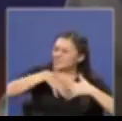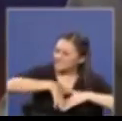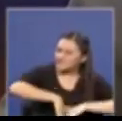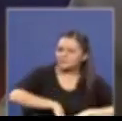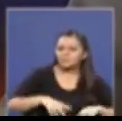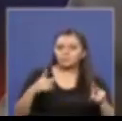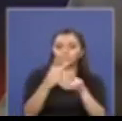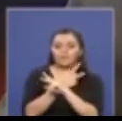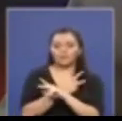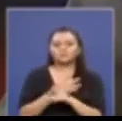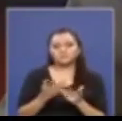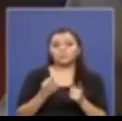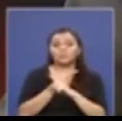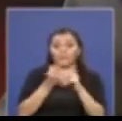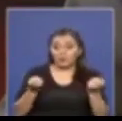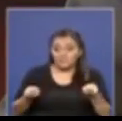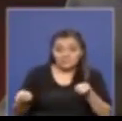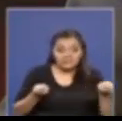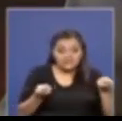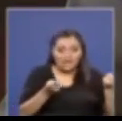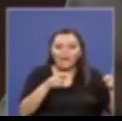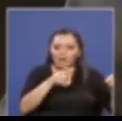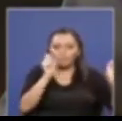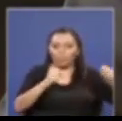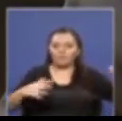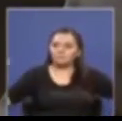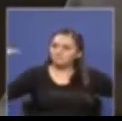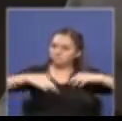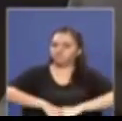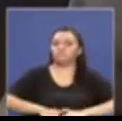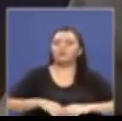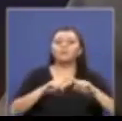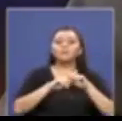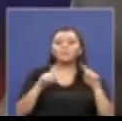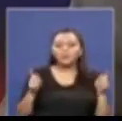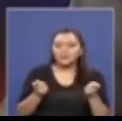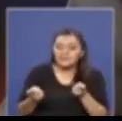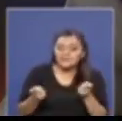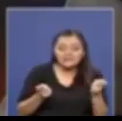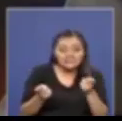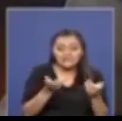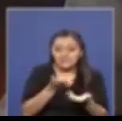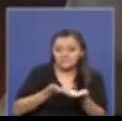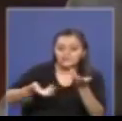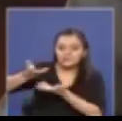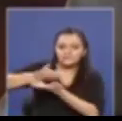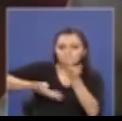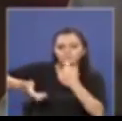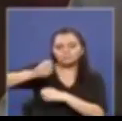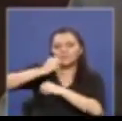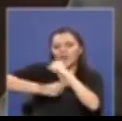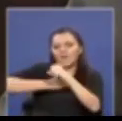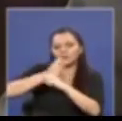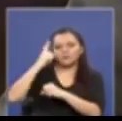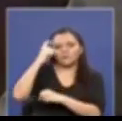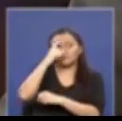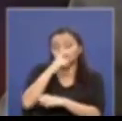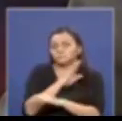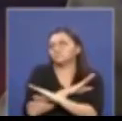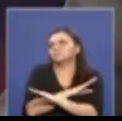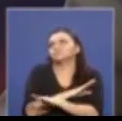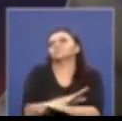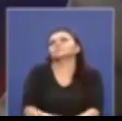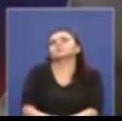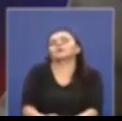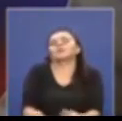maneja adecuadamente, pero toda la seguridad de que sabemos cómo hacer las cosas, aunque realmente las cosas han sido complicadísimas,